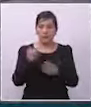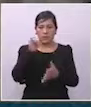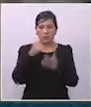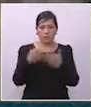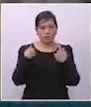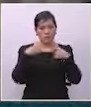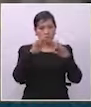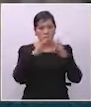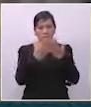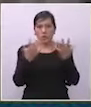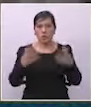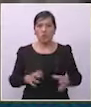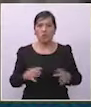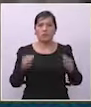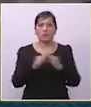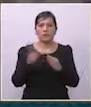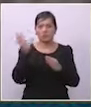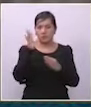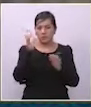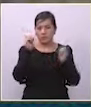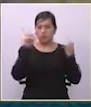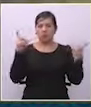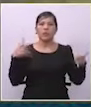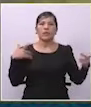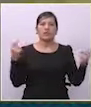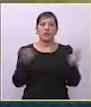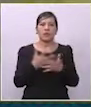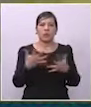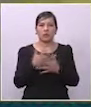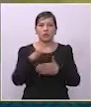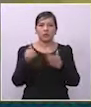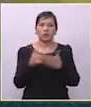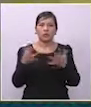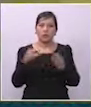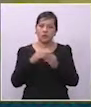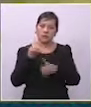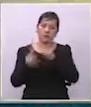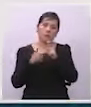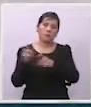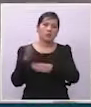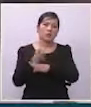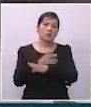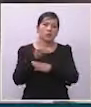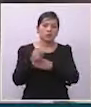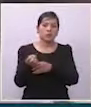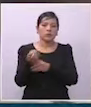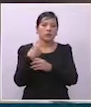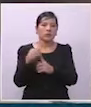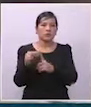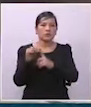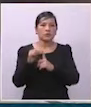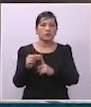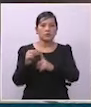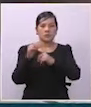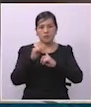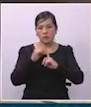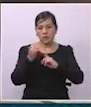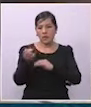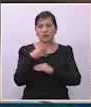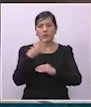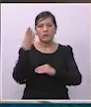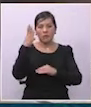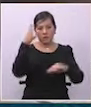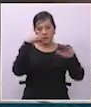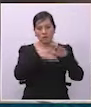escuela. Su temor era grande. La progenitora fue preguntando poco a poco y la menor fue contando lo que pasaba en el baño